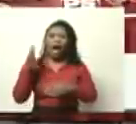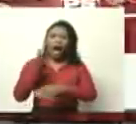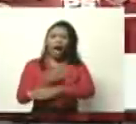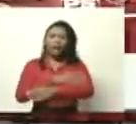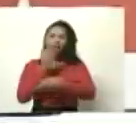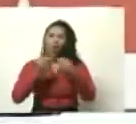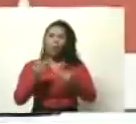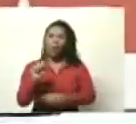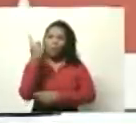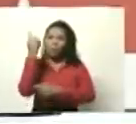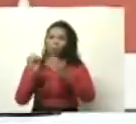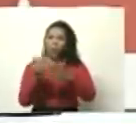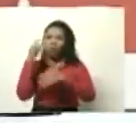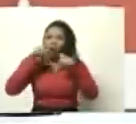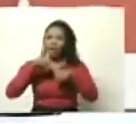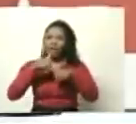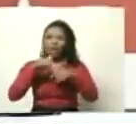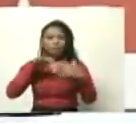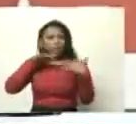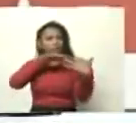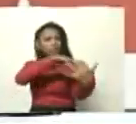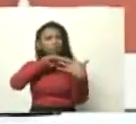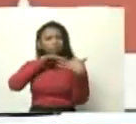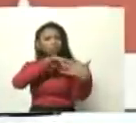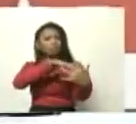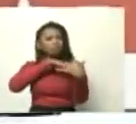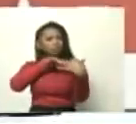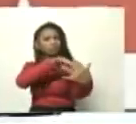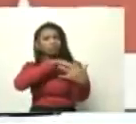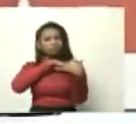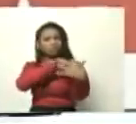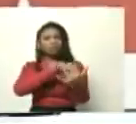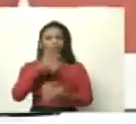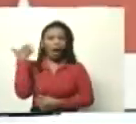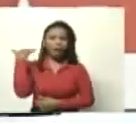aquí? Guerra de cabilleros,